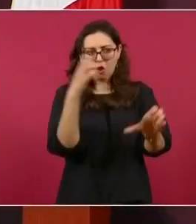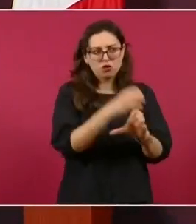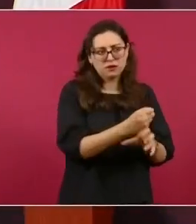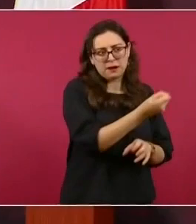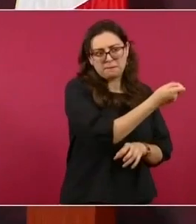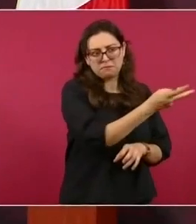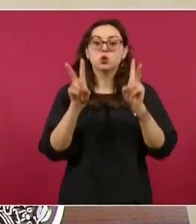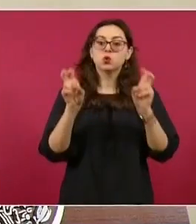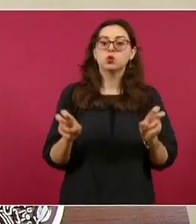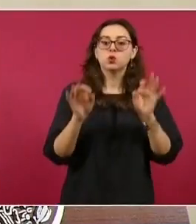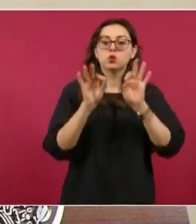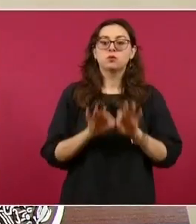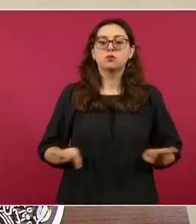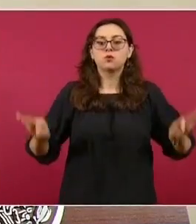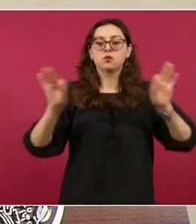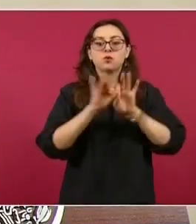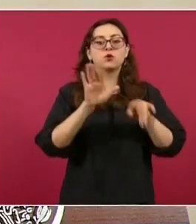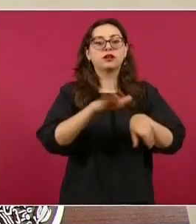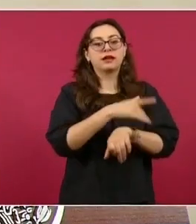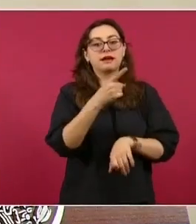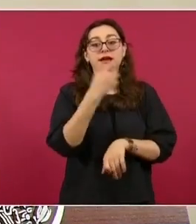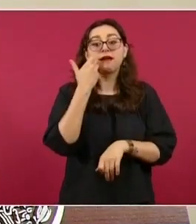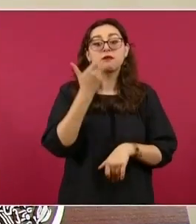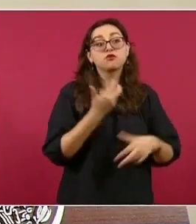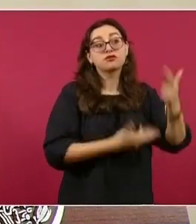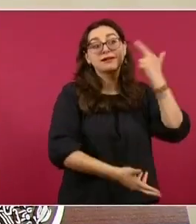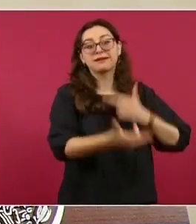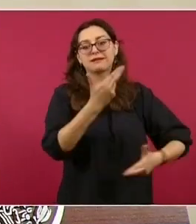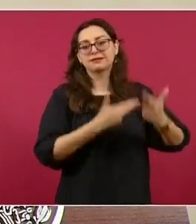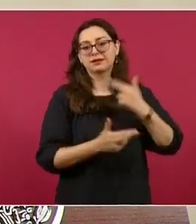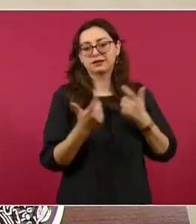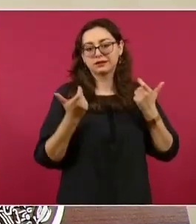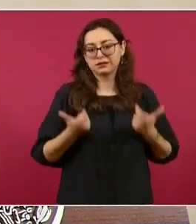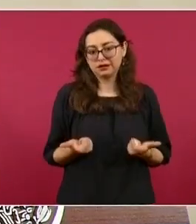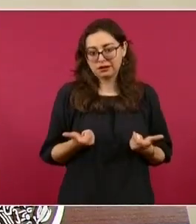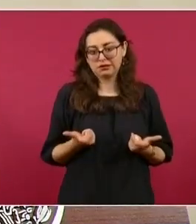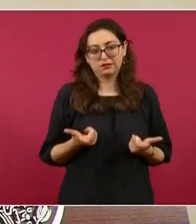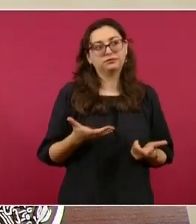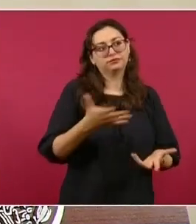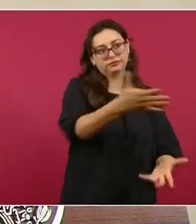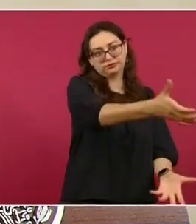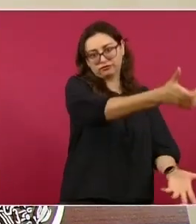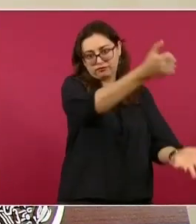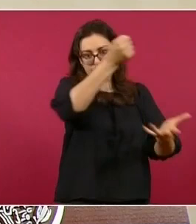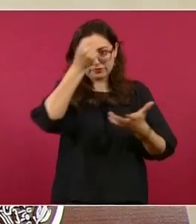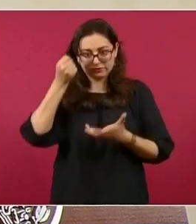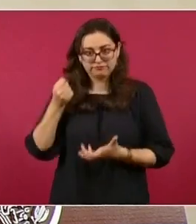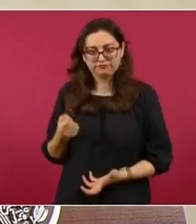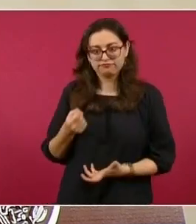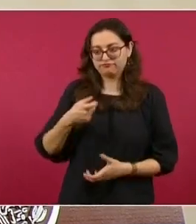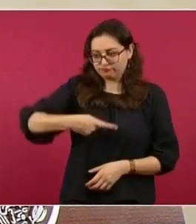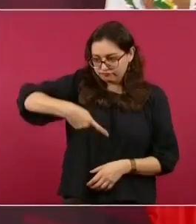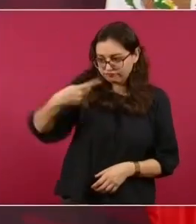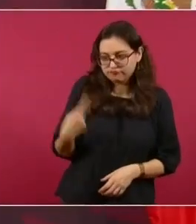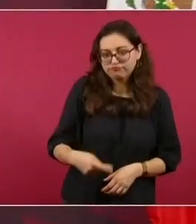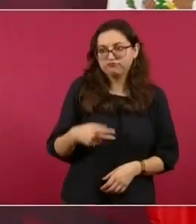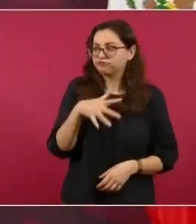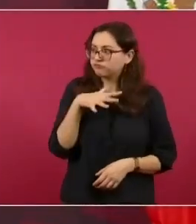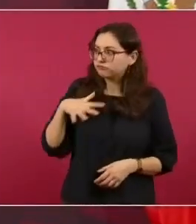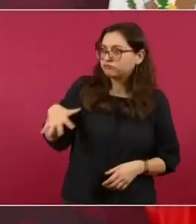corrupción se trata de recuperar de devolverle al pueblo de México lo robado